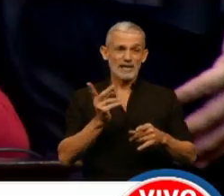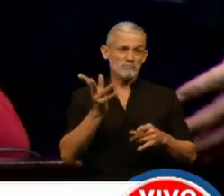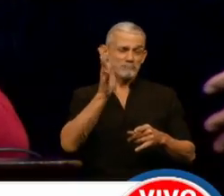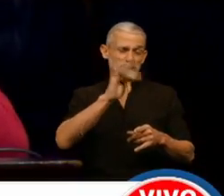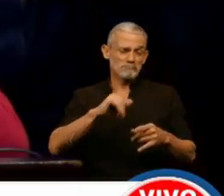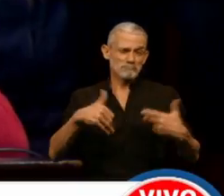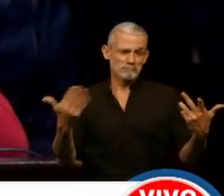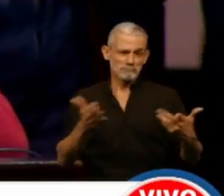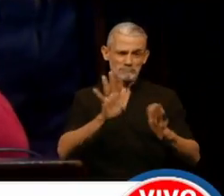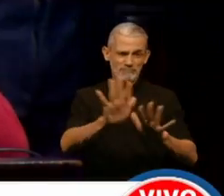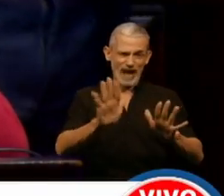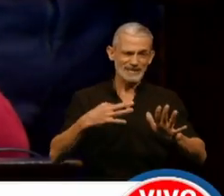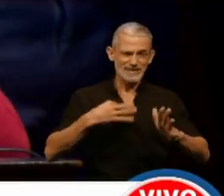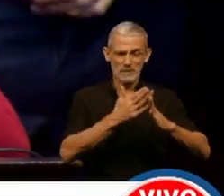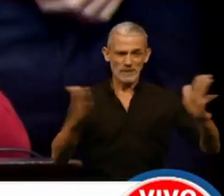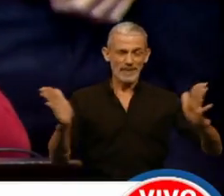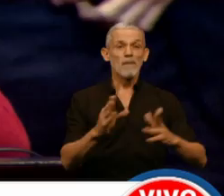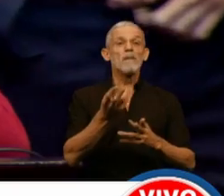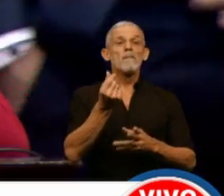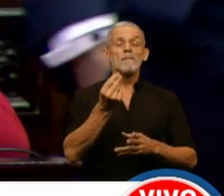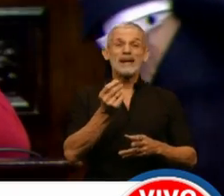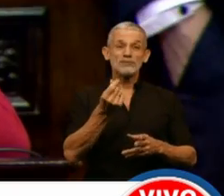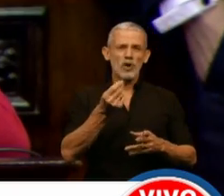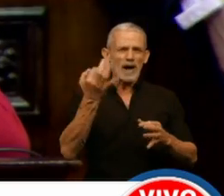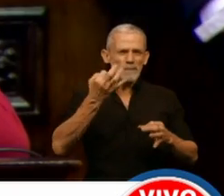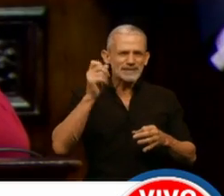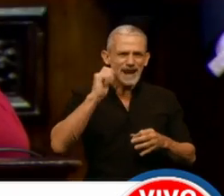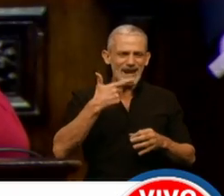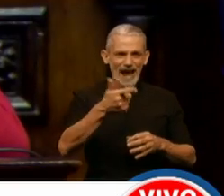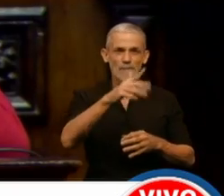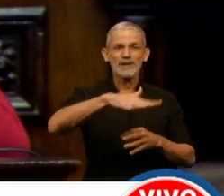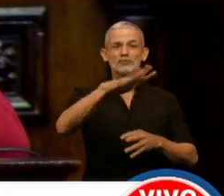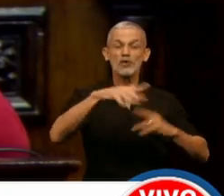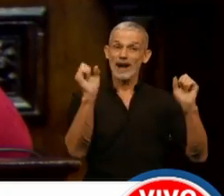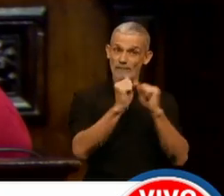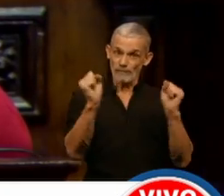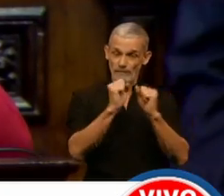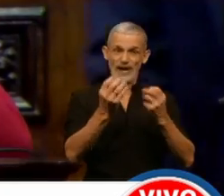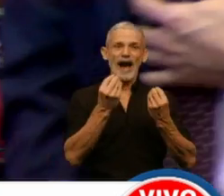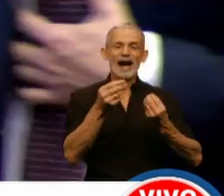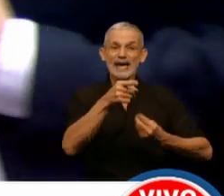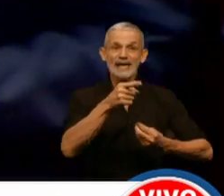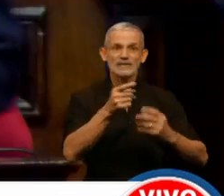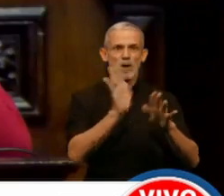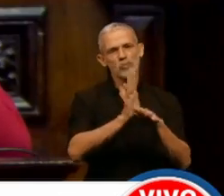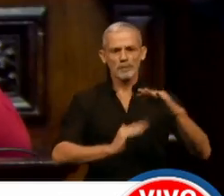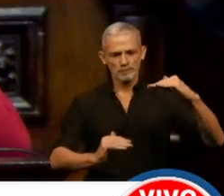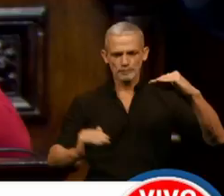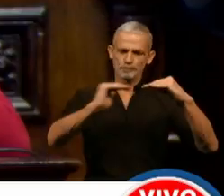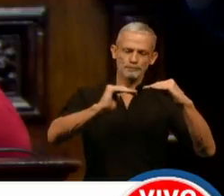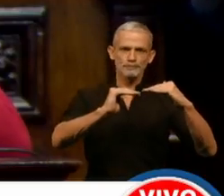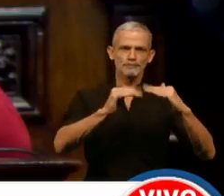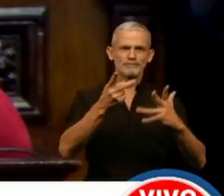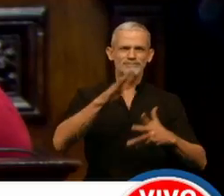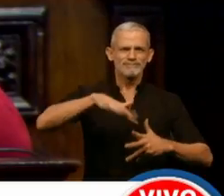social y las autoras la tarifa de zona fría lo que viene a hacer es básicamente igualarnos a quienes venimos